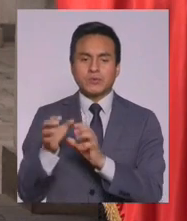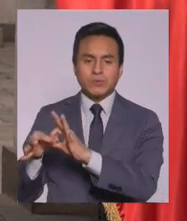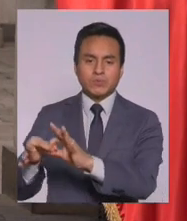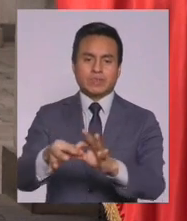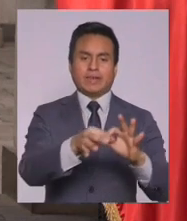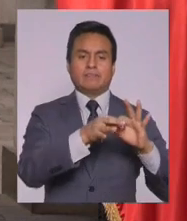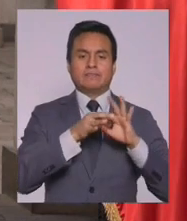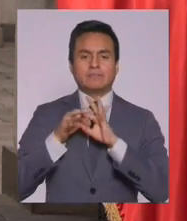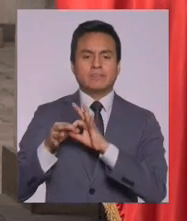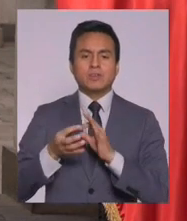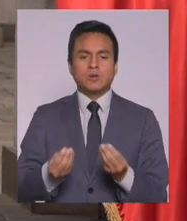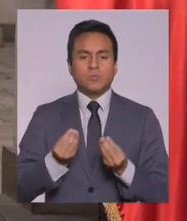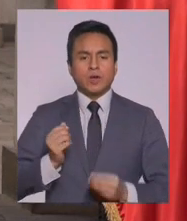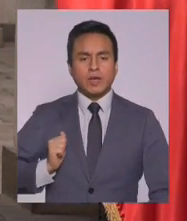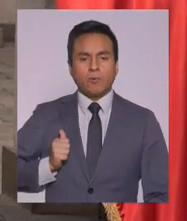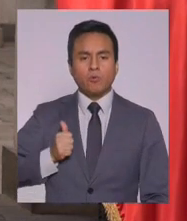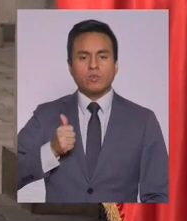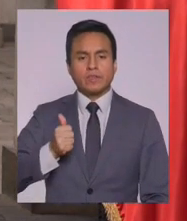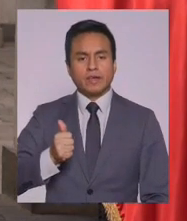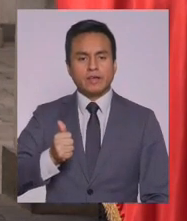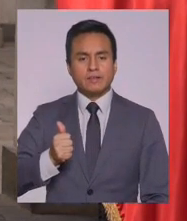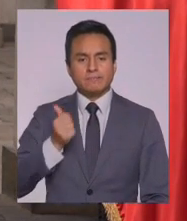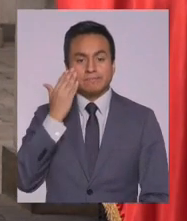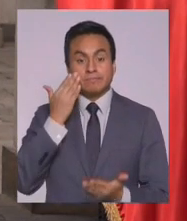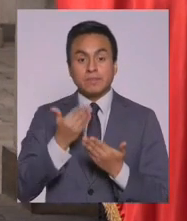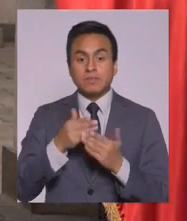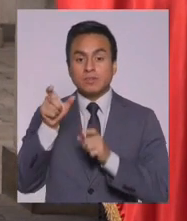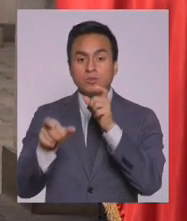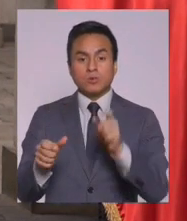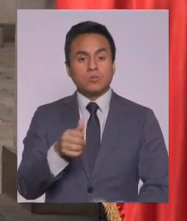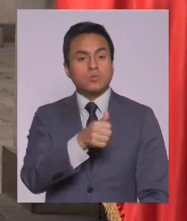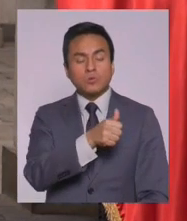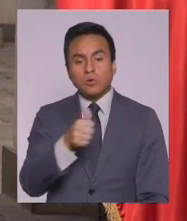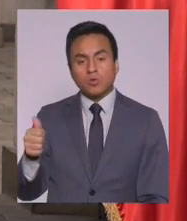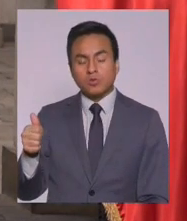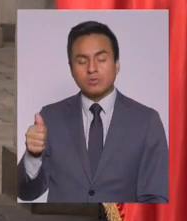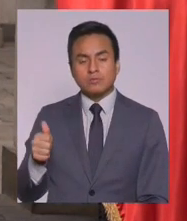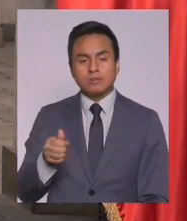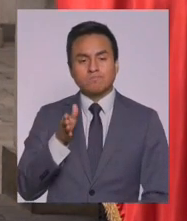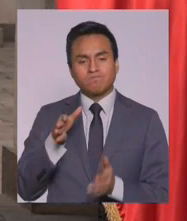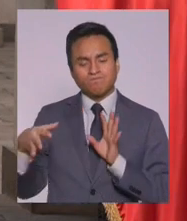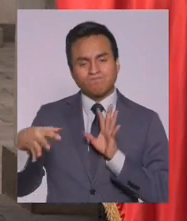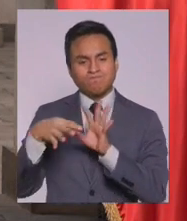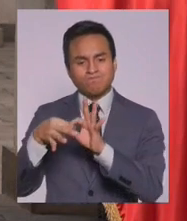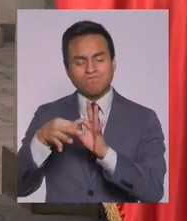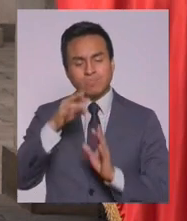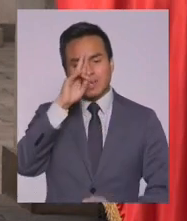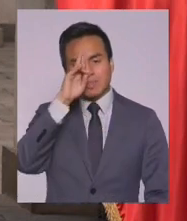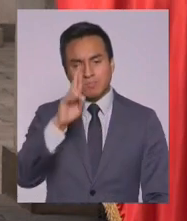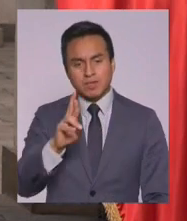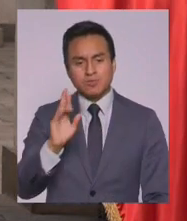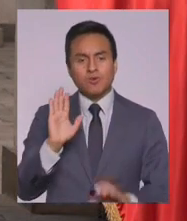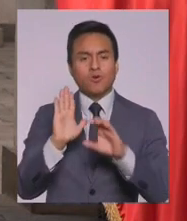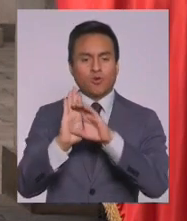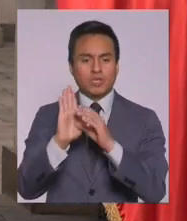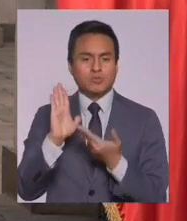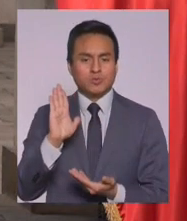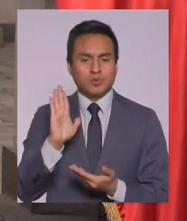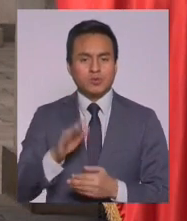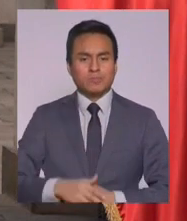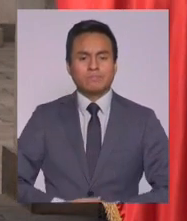unidad, con buena voluntad, en beneficio de todos y con lealtad y respeto por nuestra